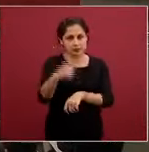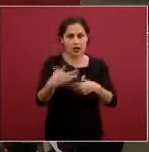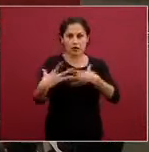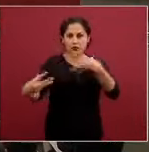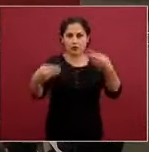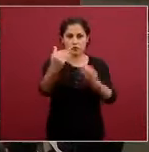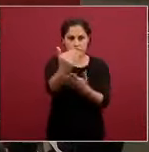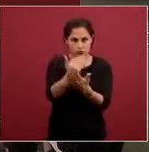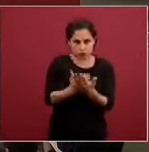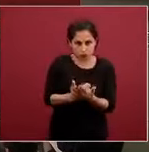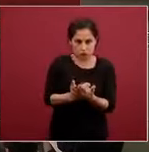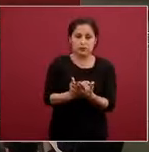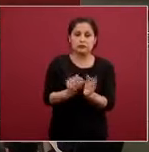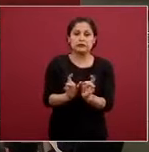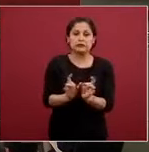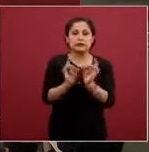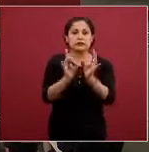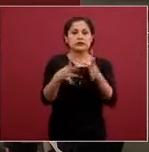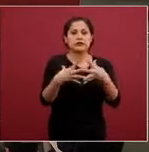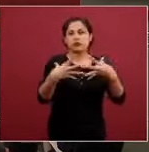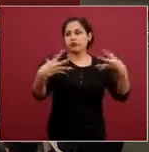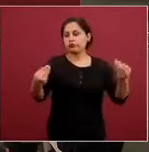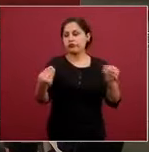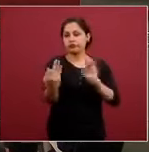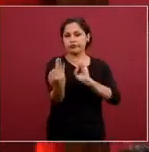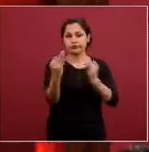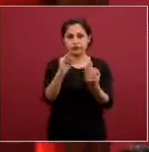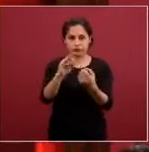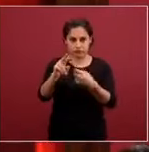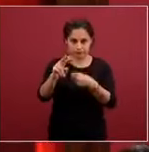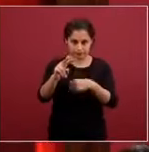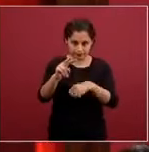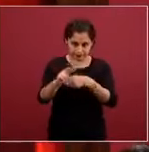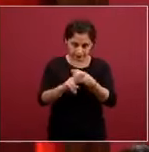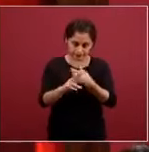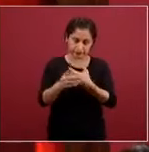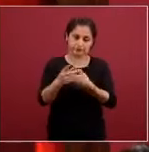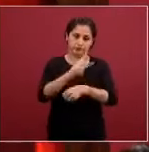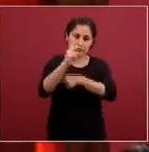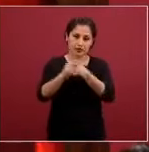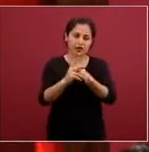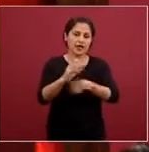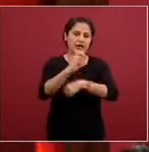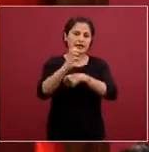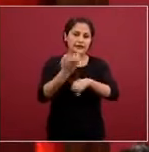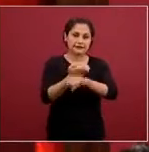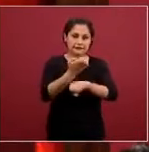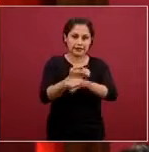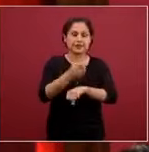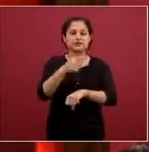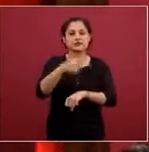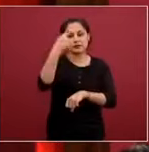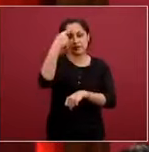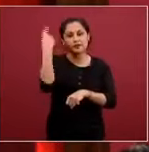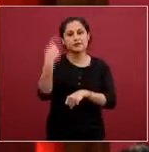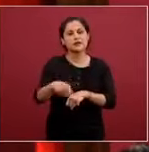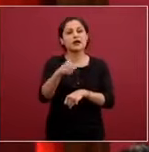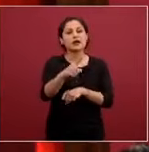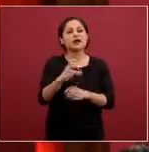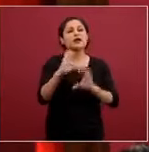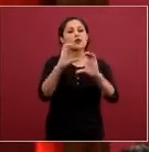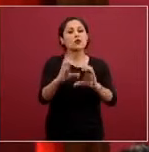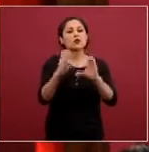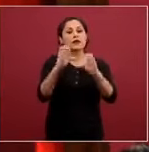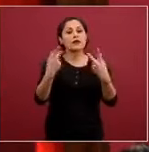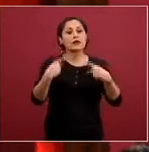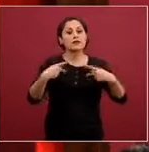disperse a entidades vecinas. Y claro, esto depende también de la movilización y las actividades sociales que lleven